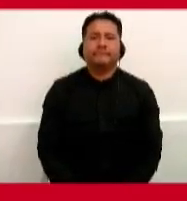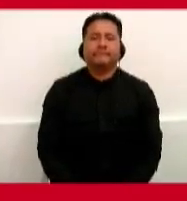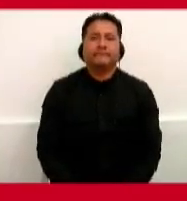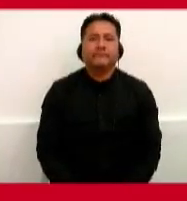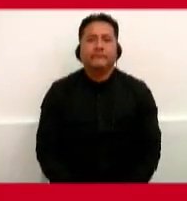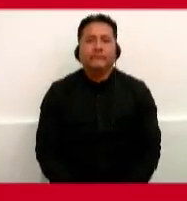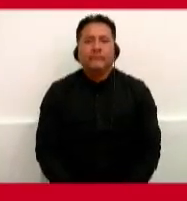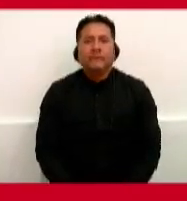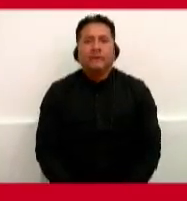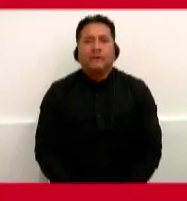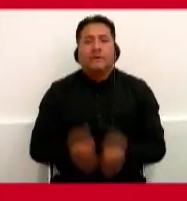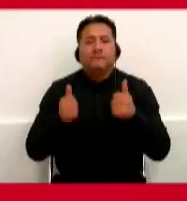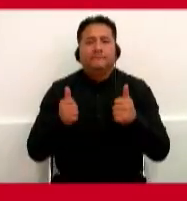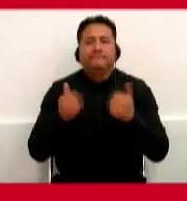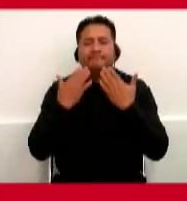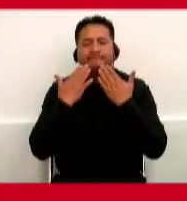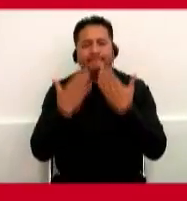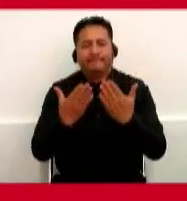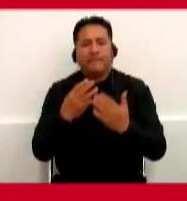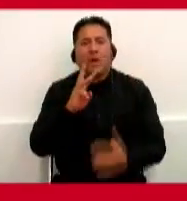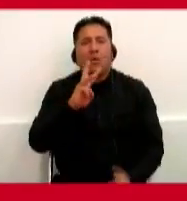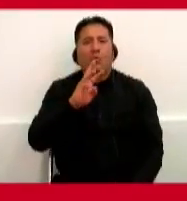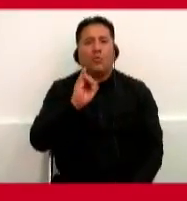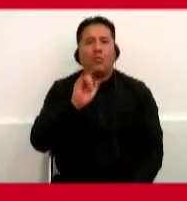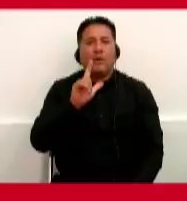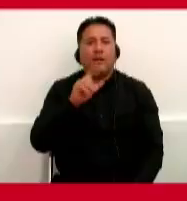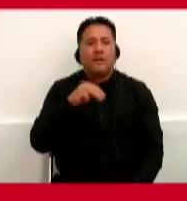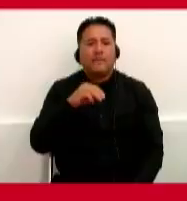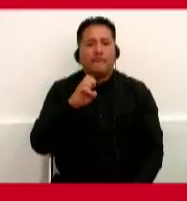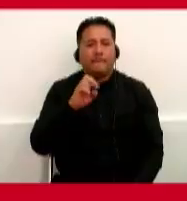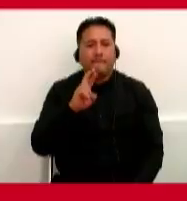Muy bien, gracias Wilmer. Gracias. Wilmer,